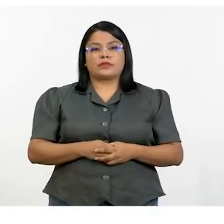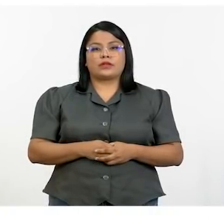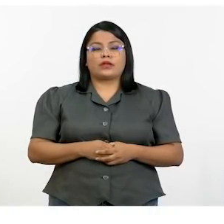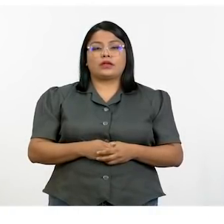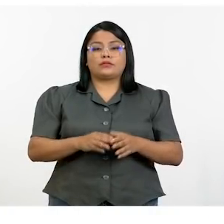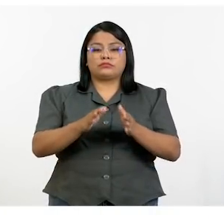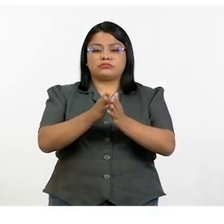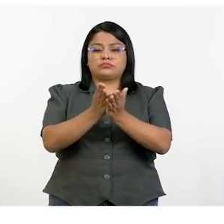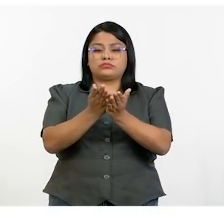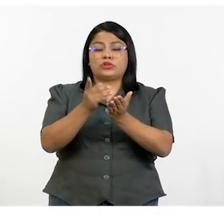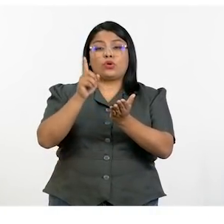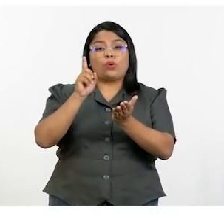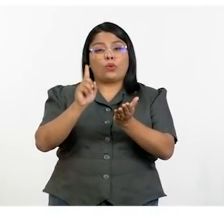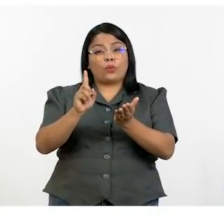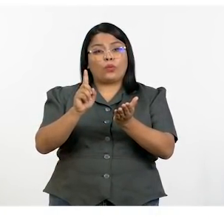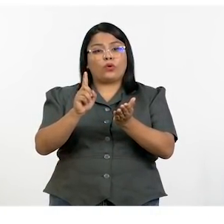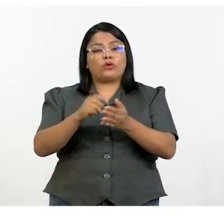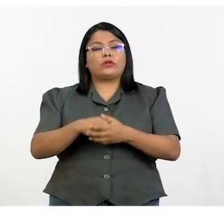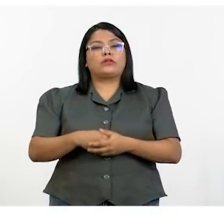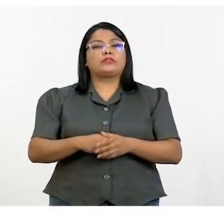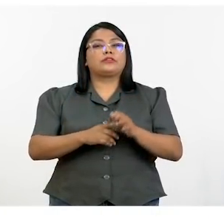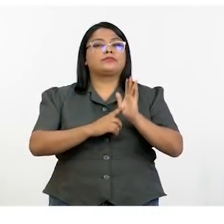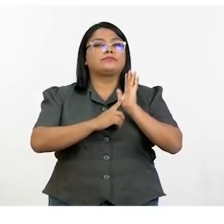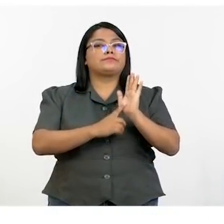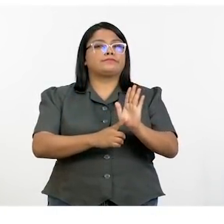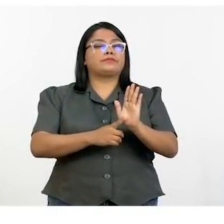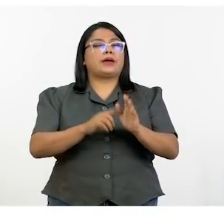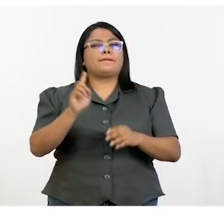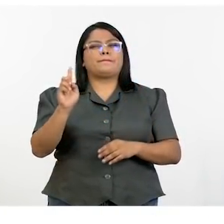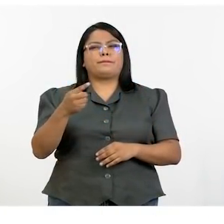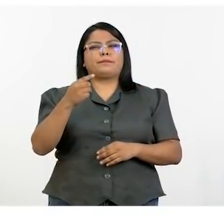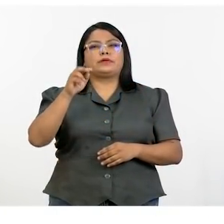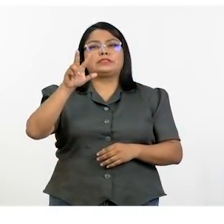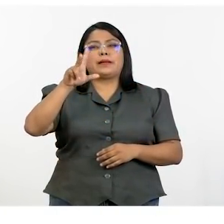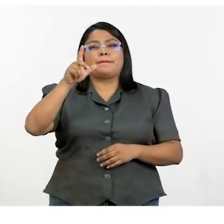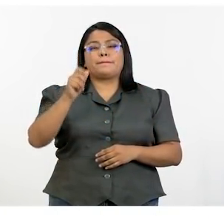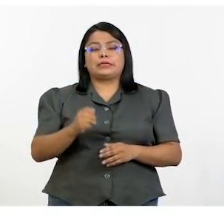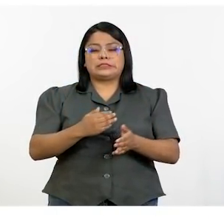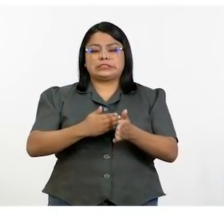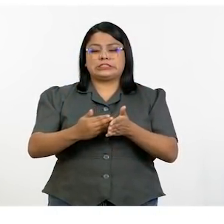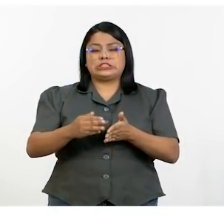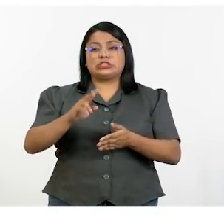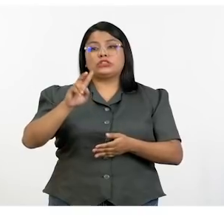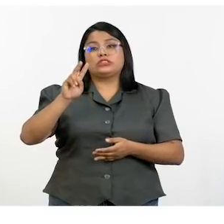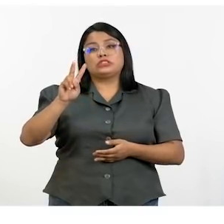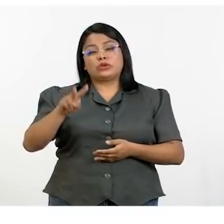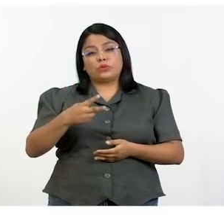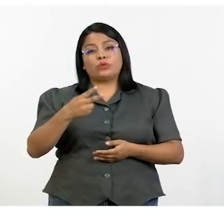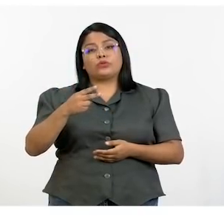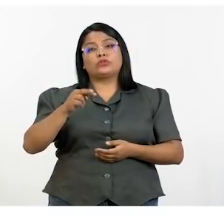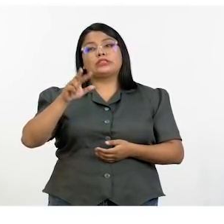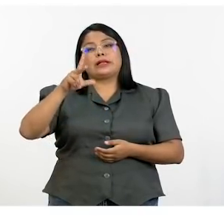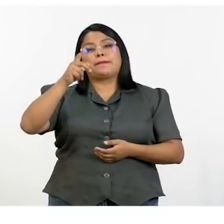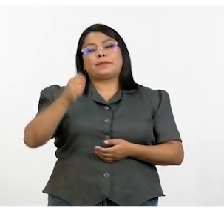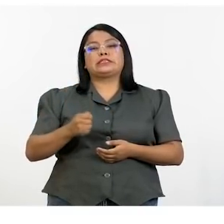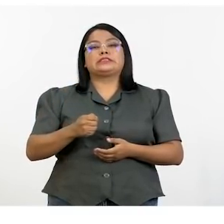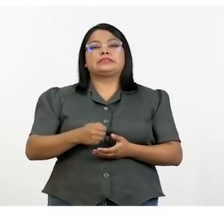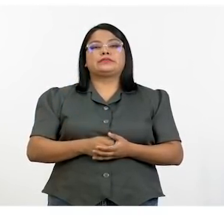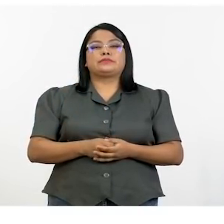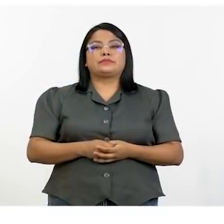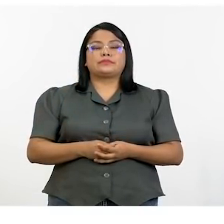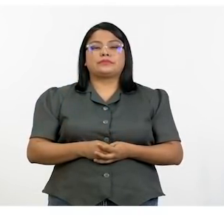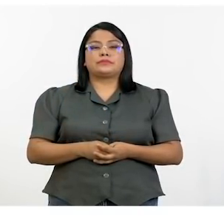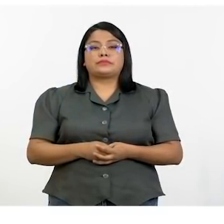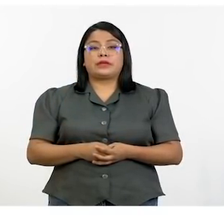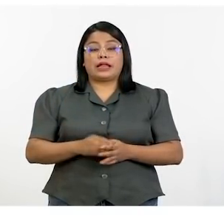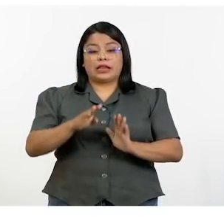El tomo 1 de la guía metodológica presenta el primer trimestre y el inicio del segundo trimestre. En el tomo 2 de